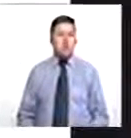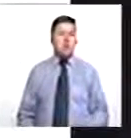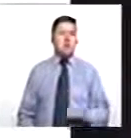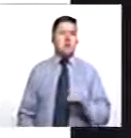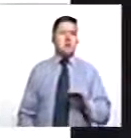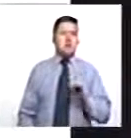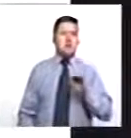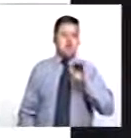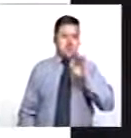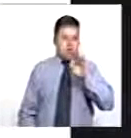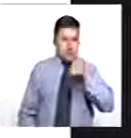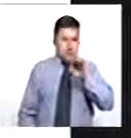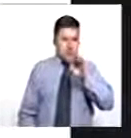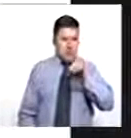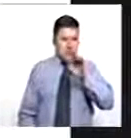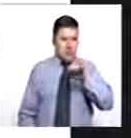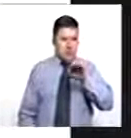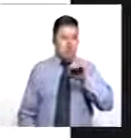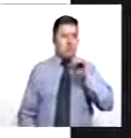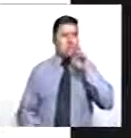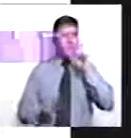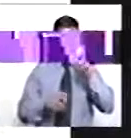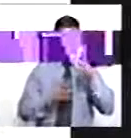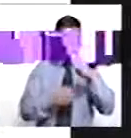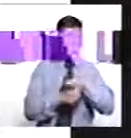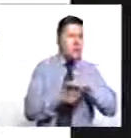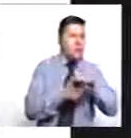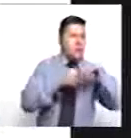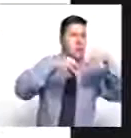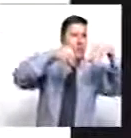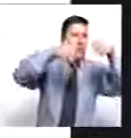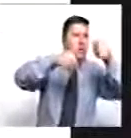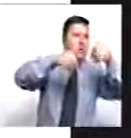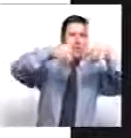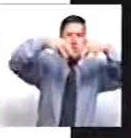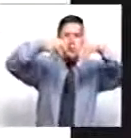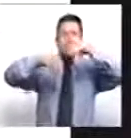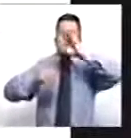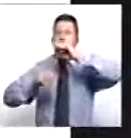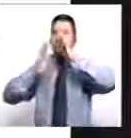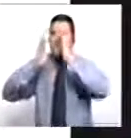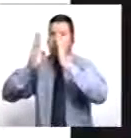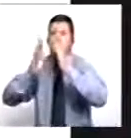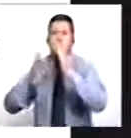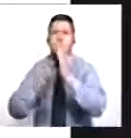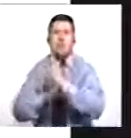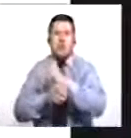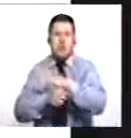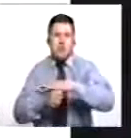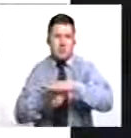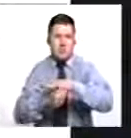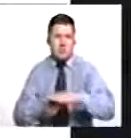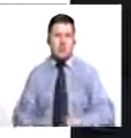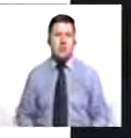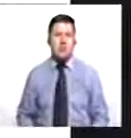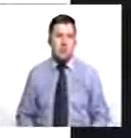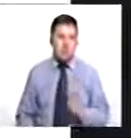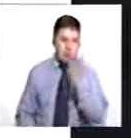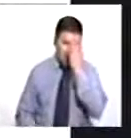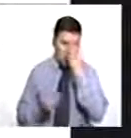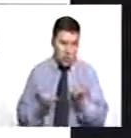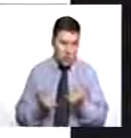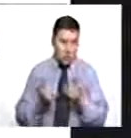semestrales, precisamente para poder estimar esos consumos individuales de los usuarios de dichos barrios, porque hoy